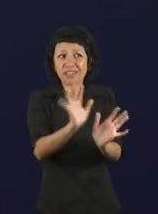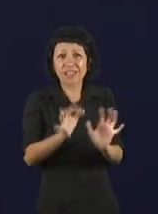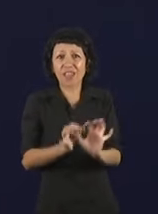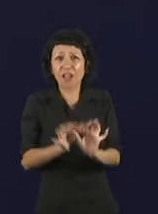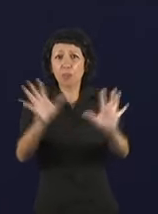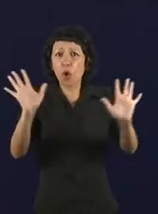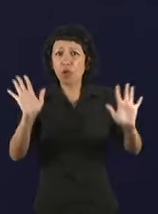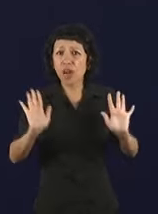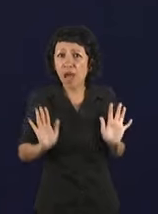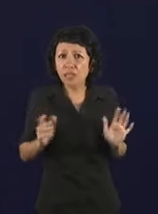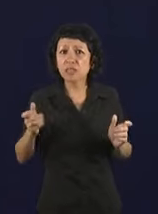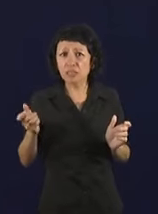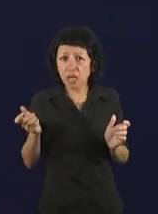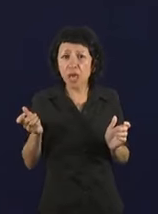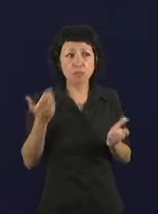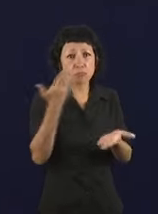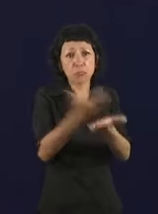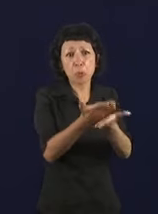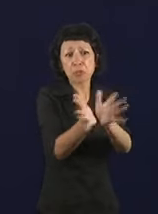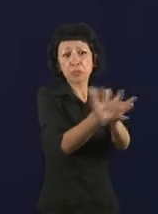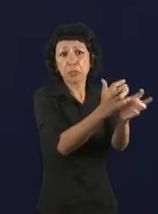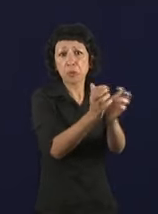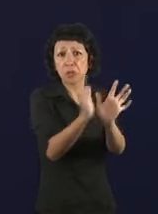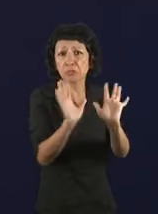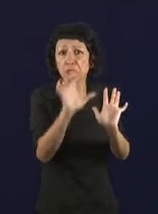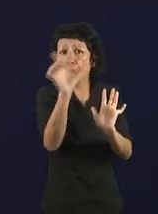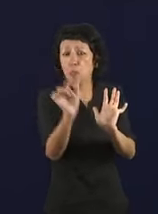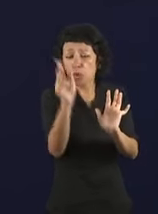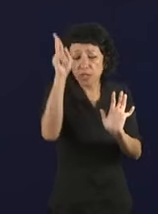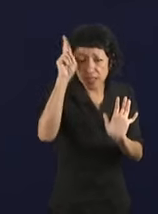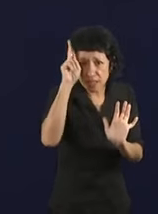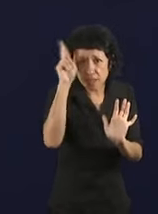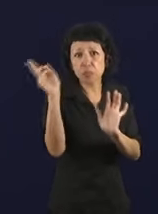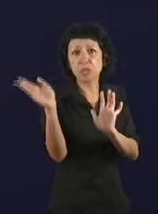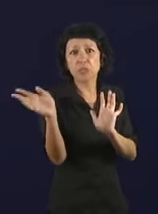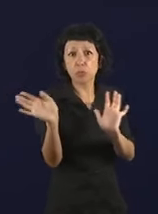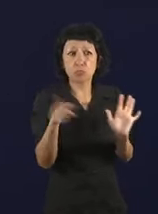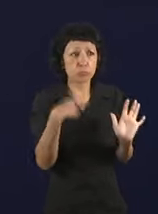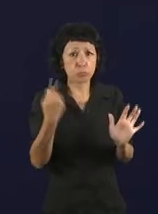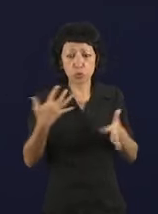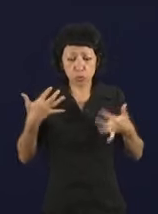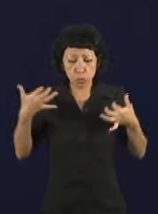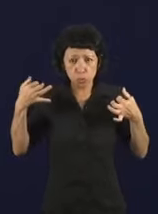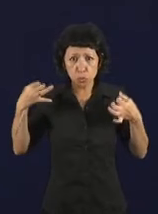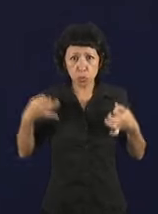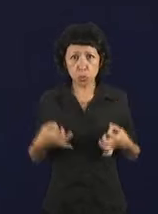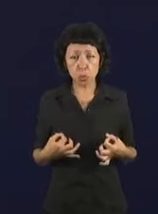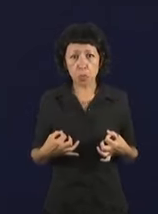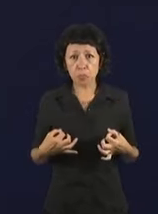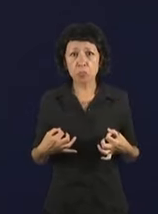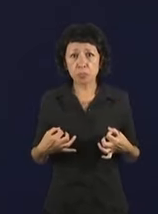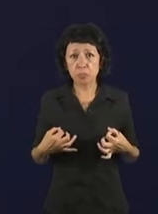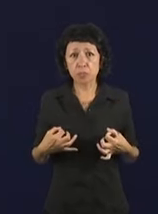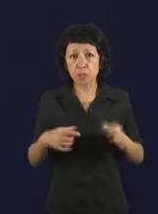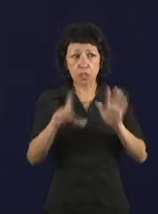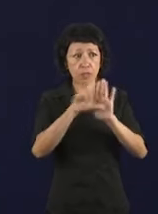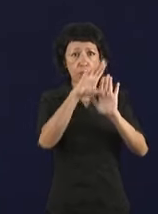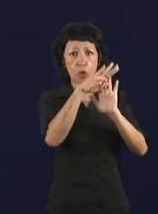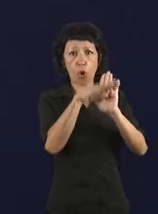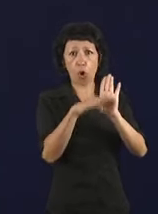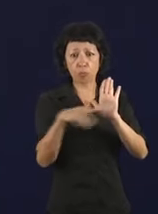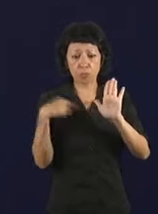juego republicano y eh con juego con el que estamos cumpliendo como se debe con cada una de las reglas